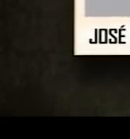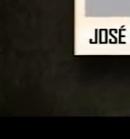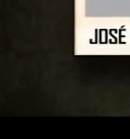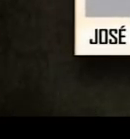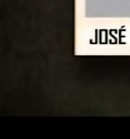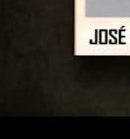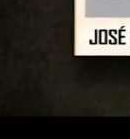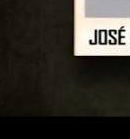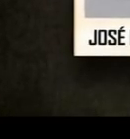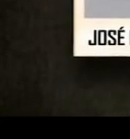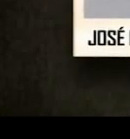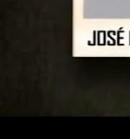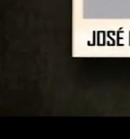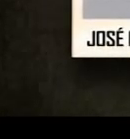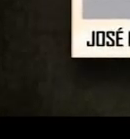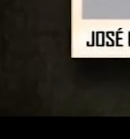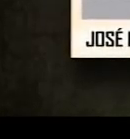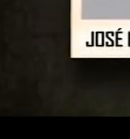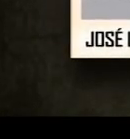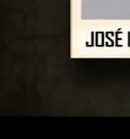al